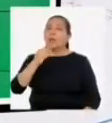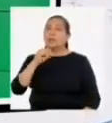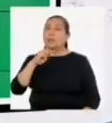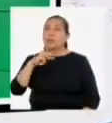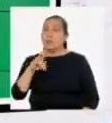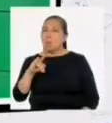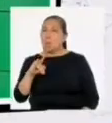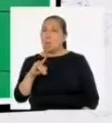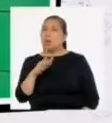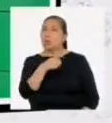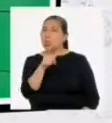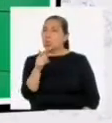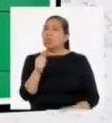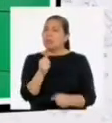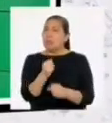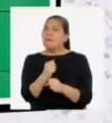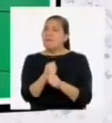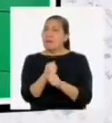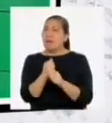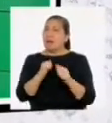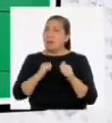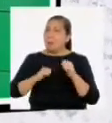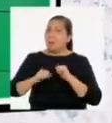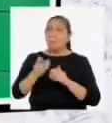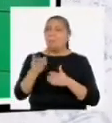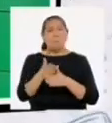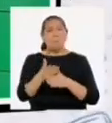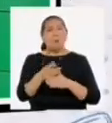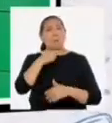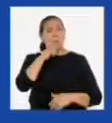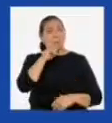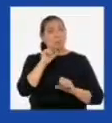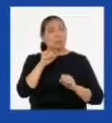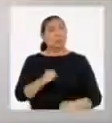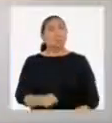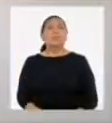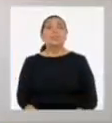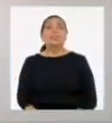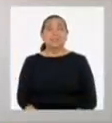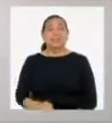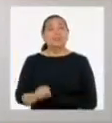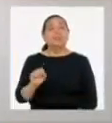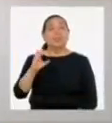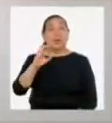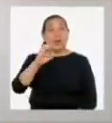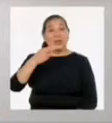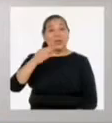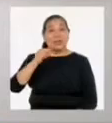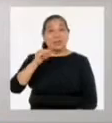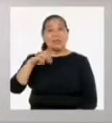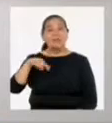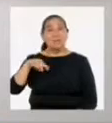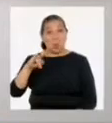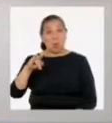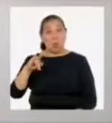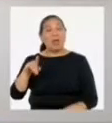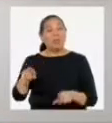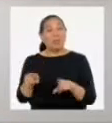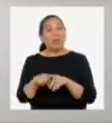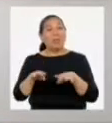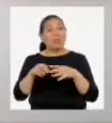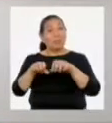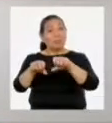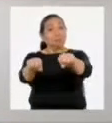pregunta si en sus actividades también participaron las mujeres. Los chimúes también destacaron